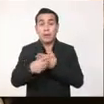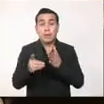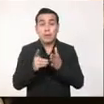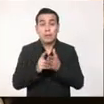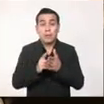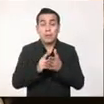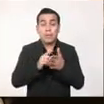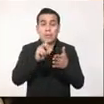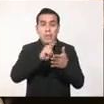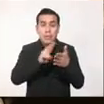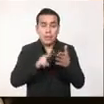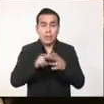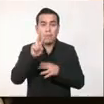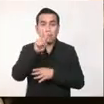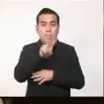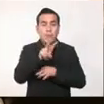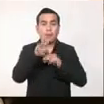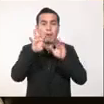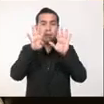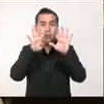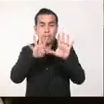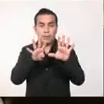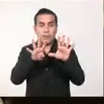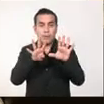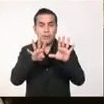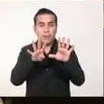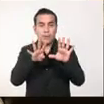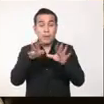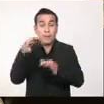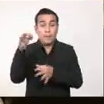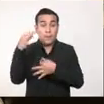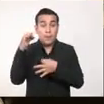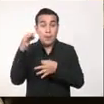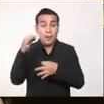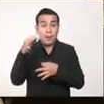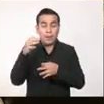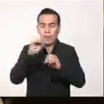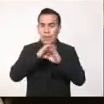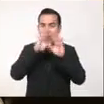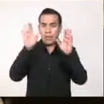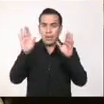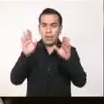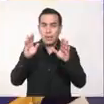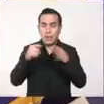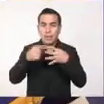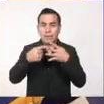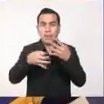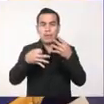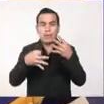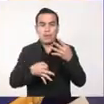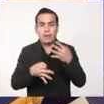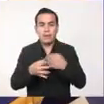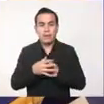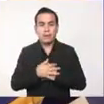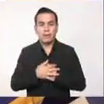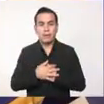leyeron 29 páginas de causas específicas previamente establecidas por la ley.